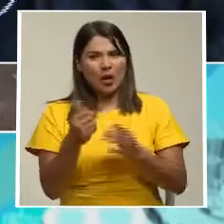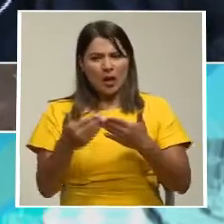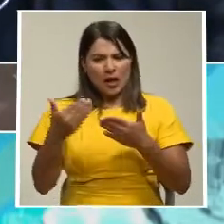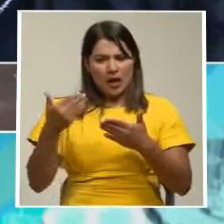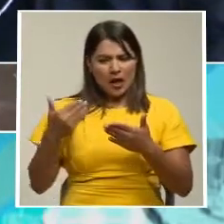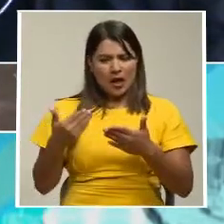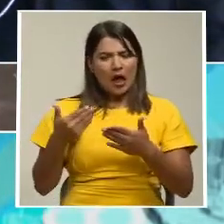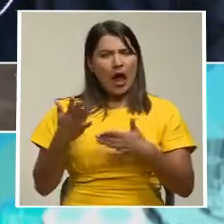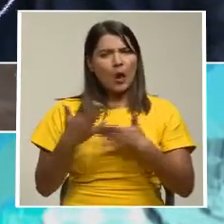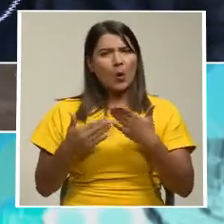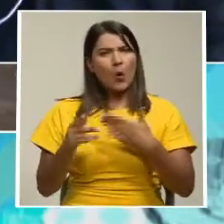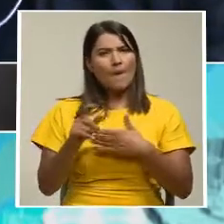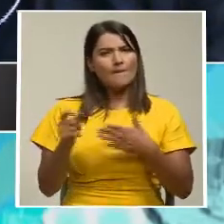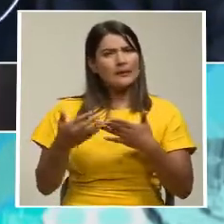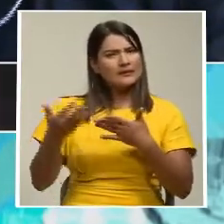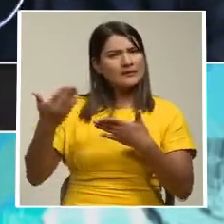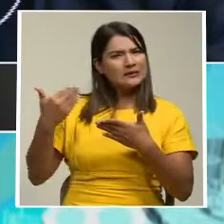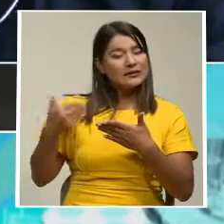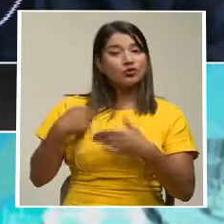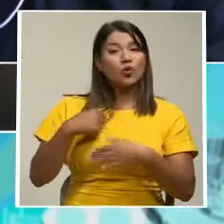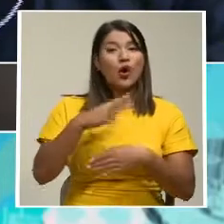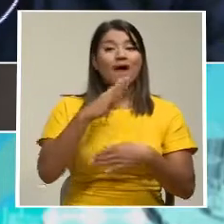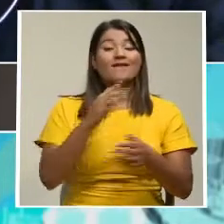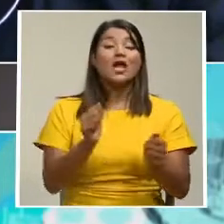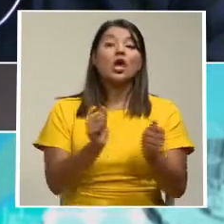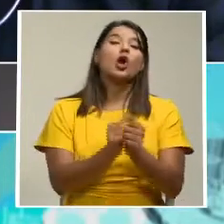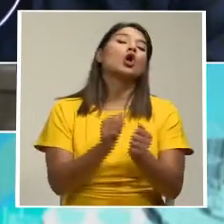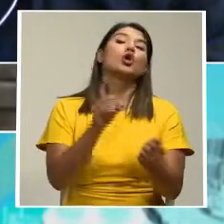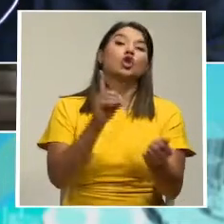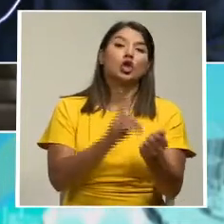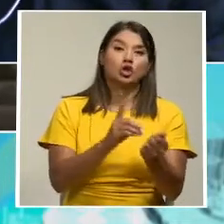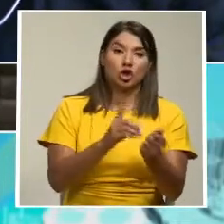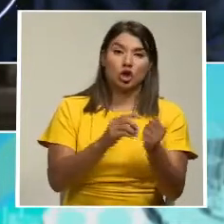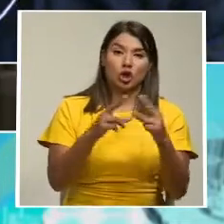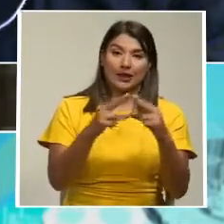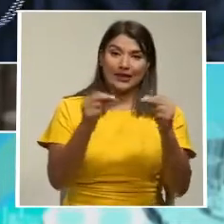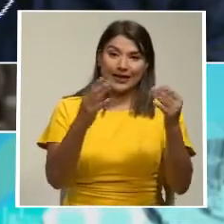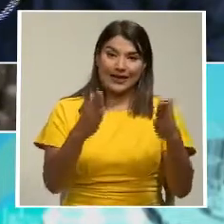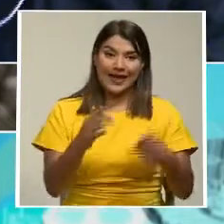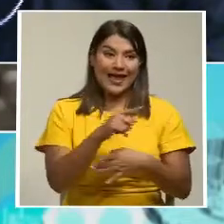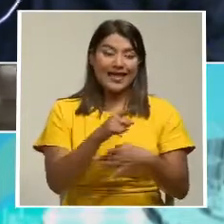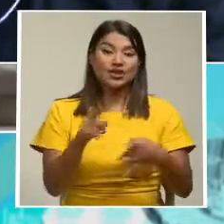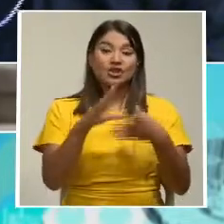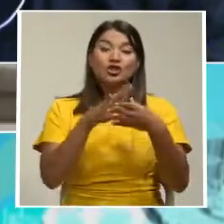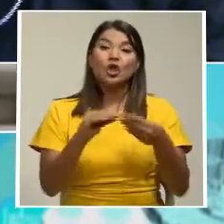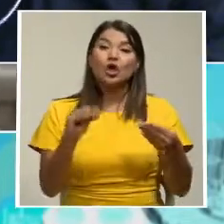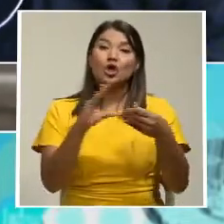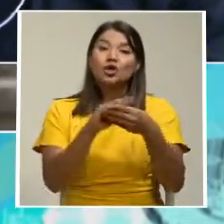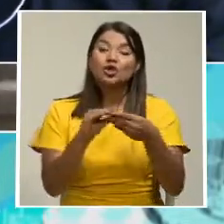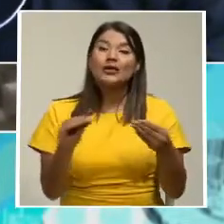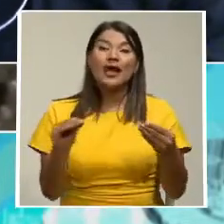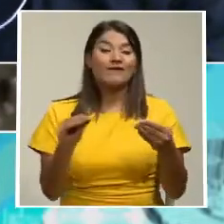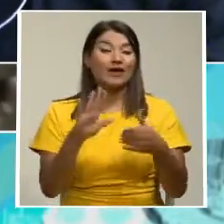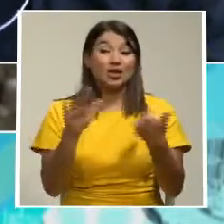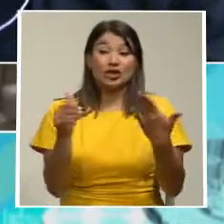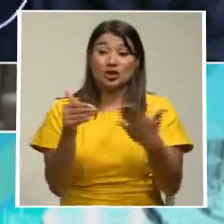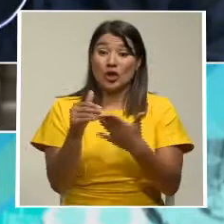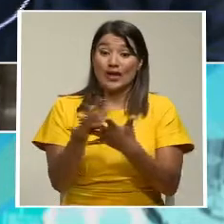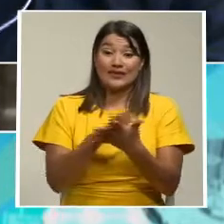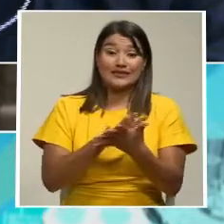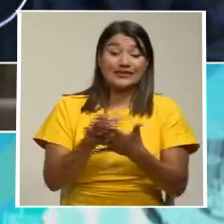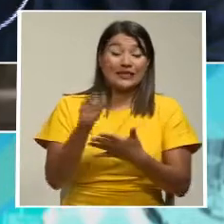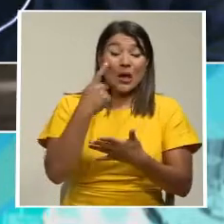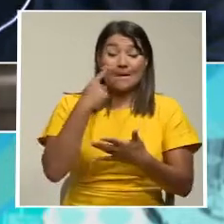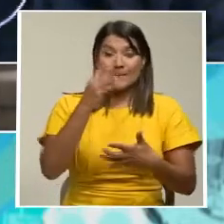algunos meses conversé con médicos nicaragüenses que relataban los estragos que la pandemia estaba